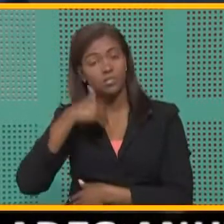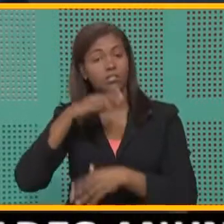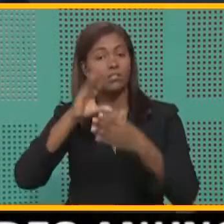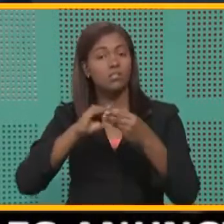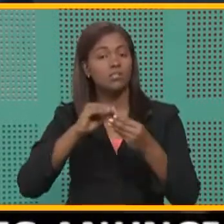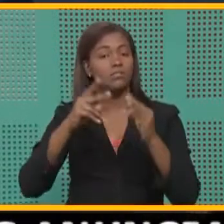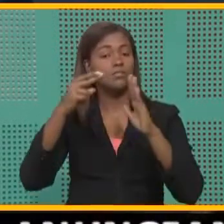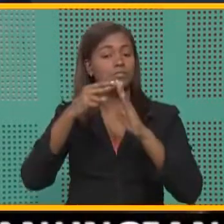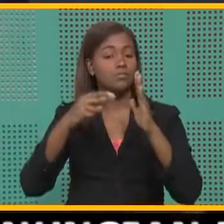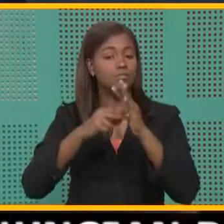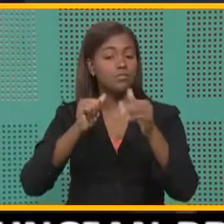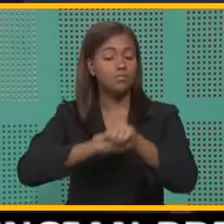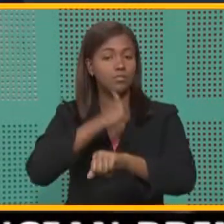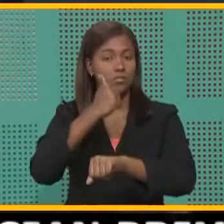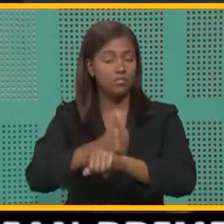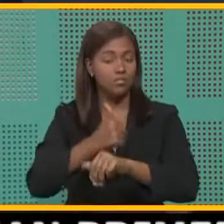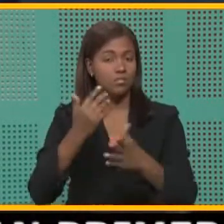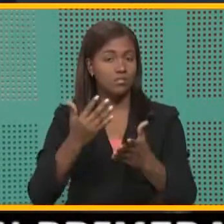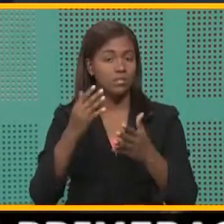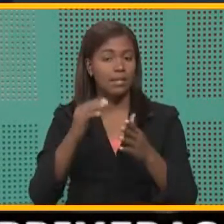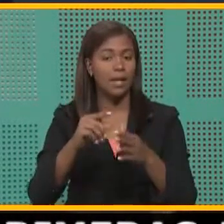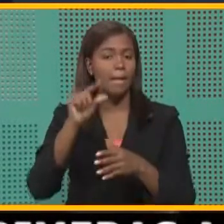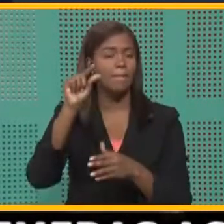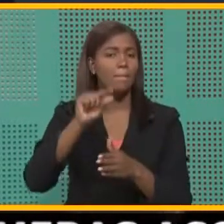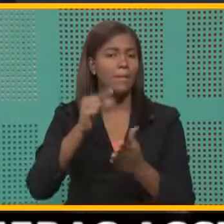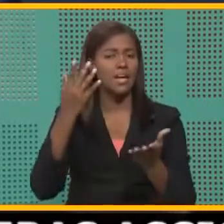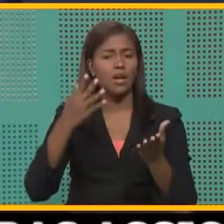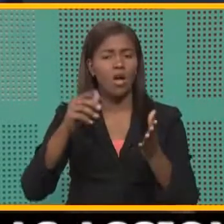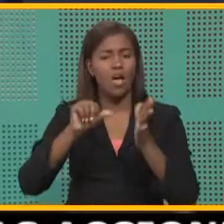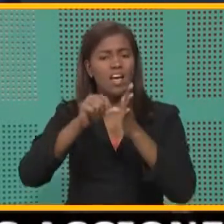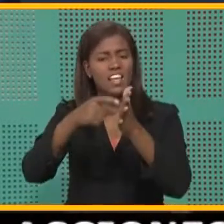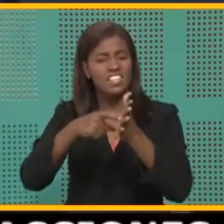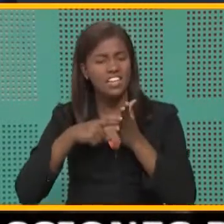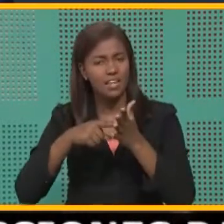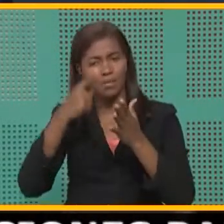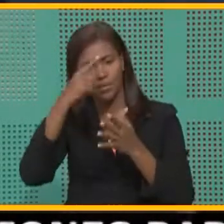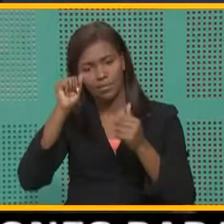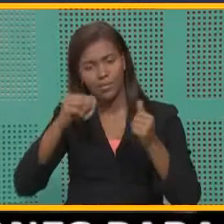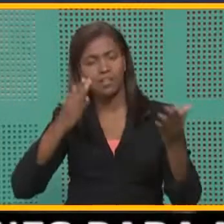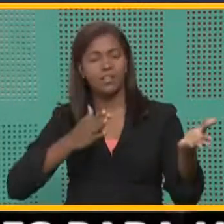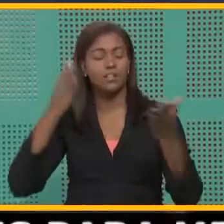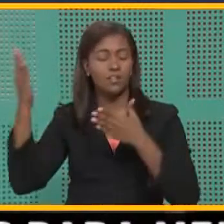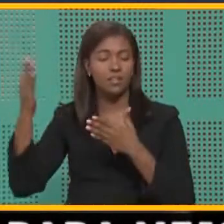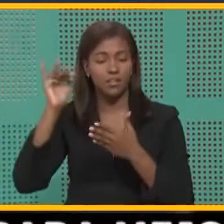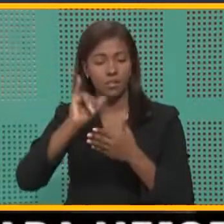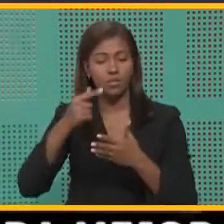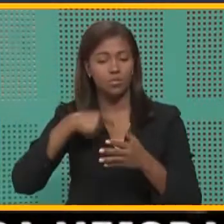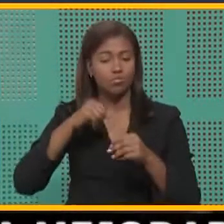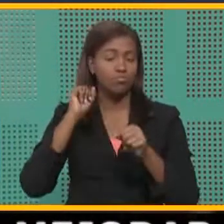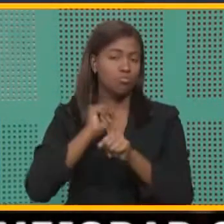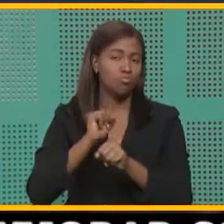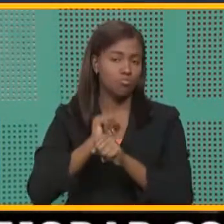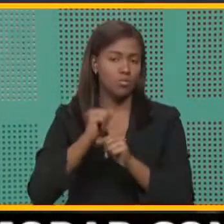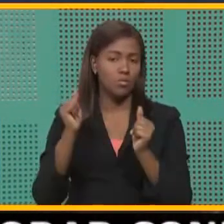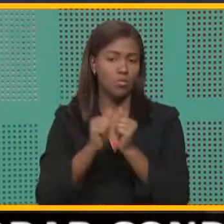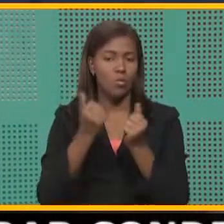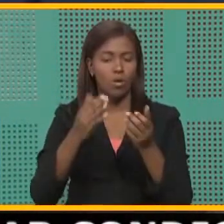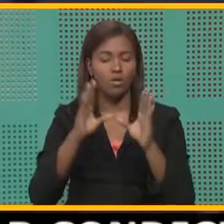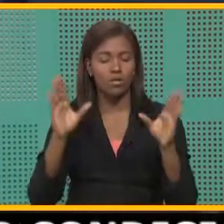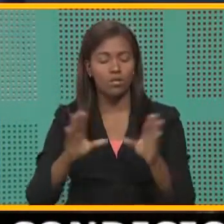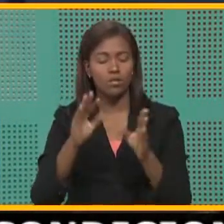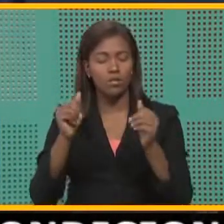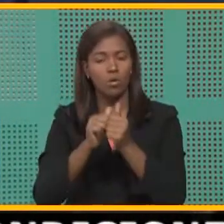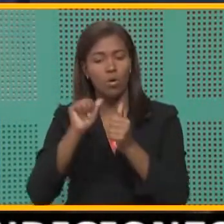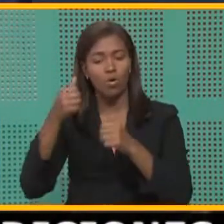definan protocolos menos invasivos para las exportaciones, y en eso hemos estado trabajando con el CESAC, con